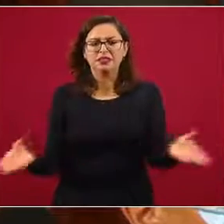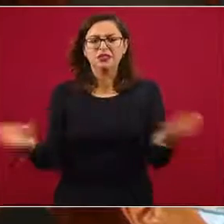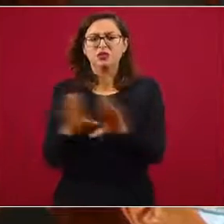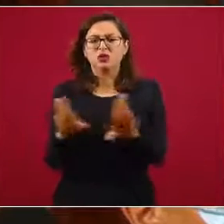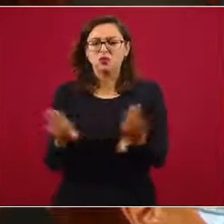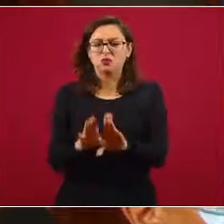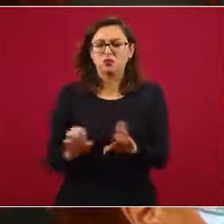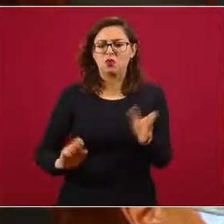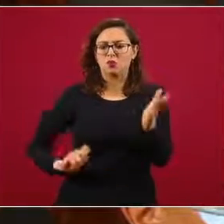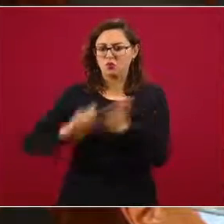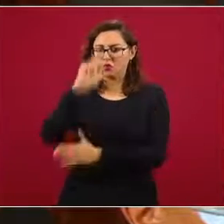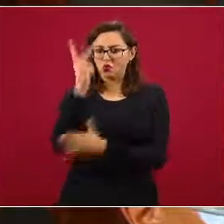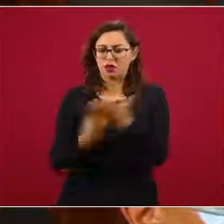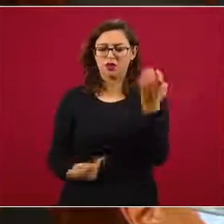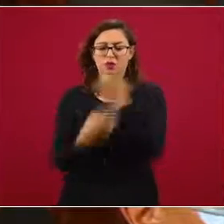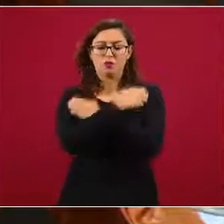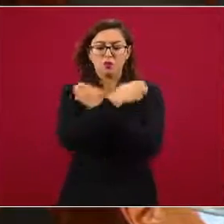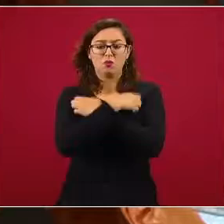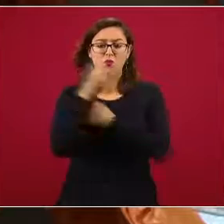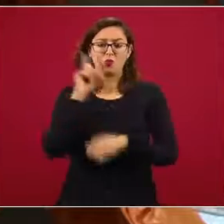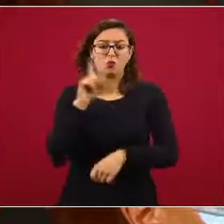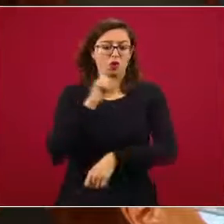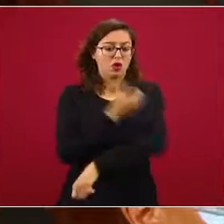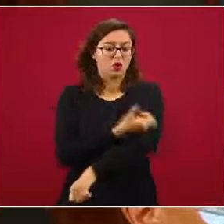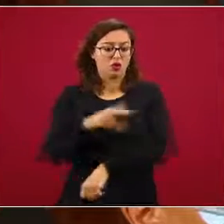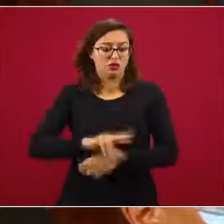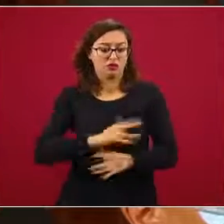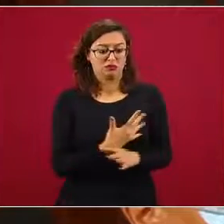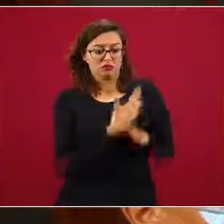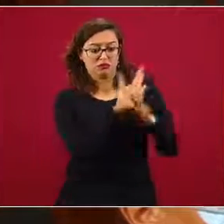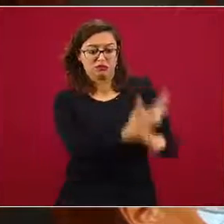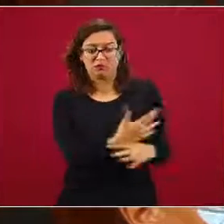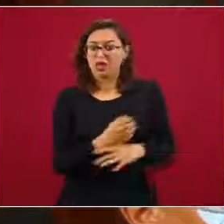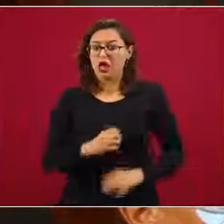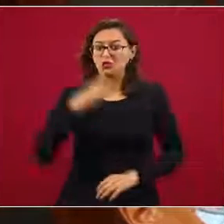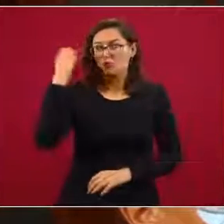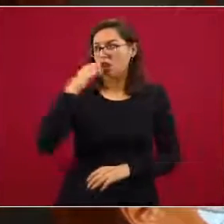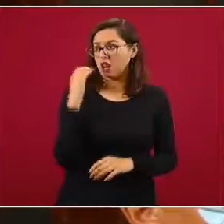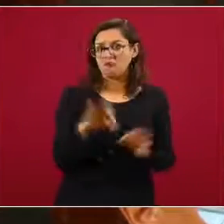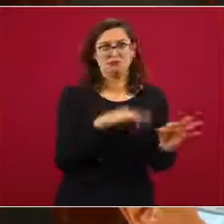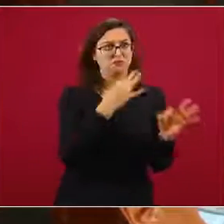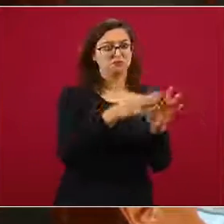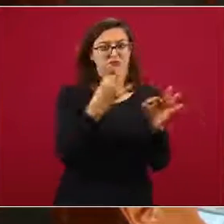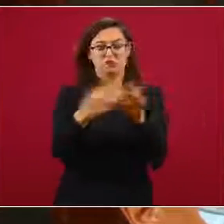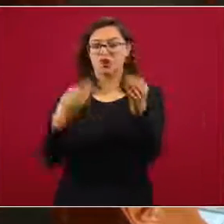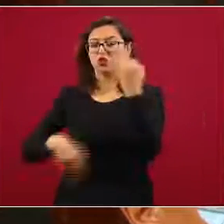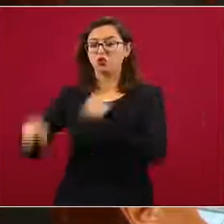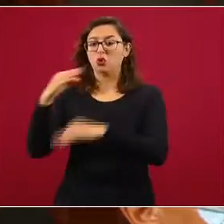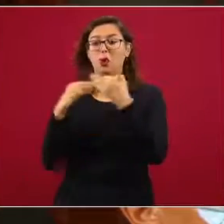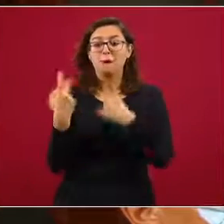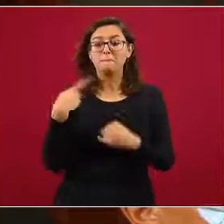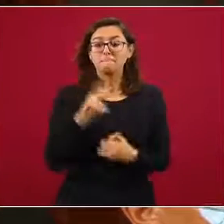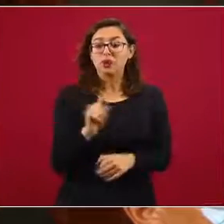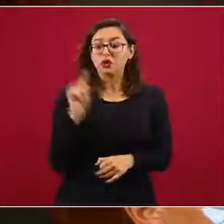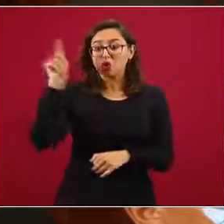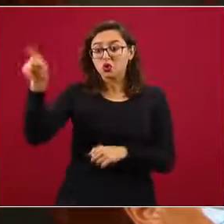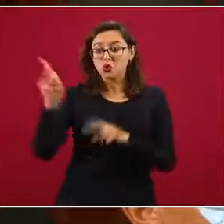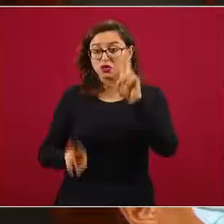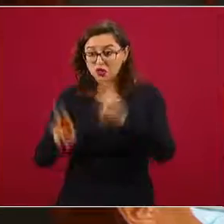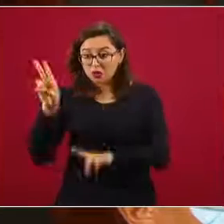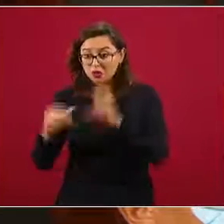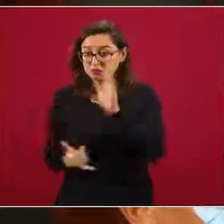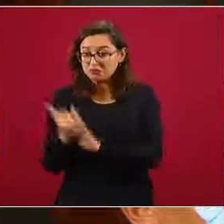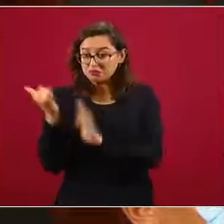educación, porque la coordinadora del programa dice que para este ciclo van a estar todas, pero, por ejemplo, en el plantel de Naucalpan no se han concluido las obras